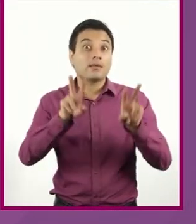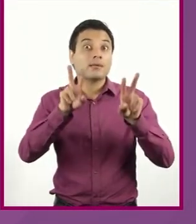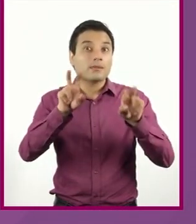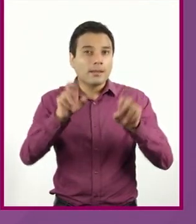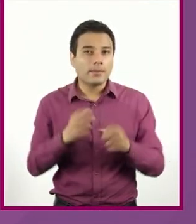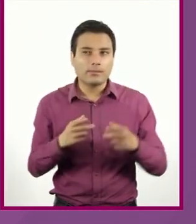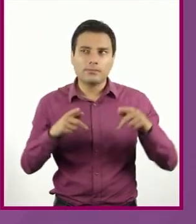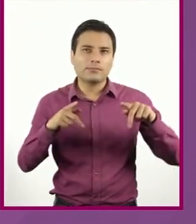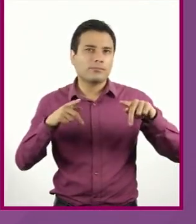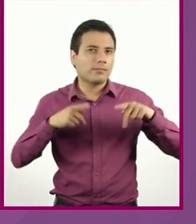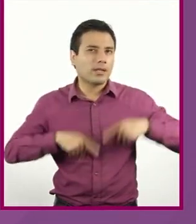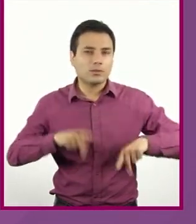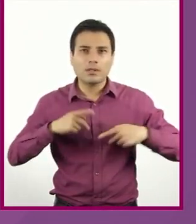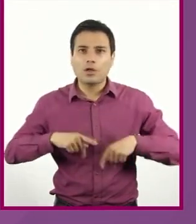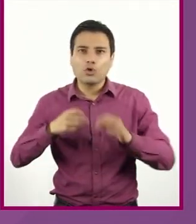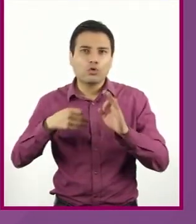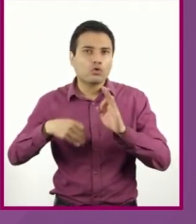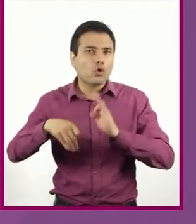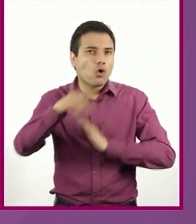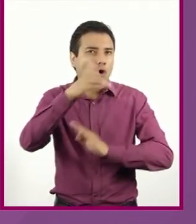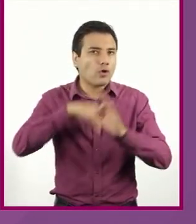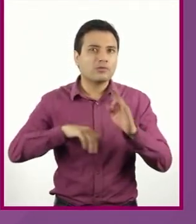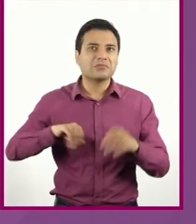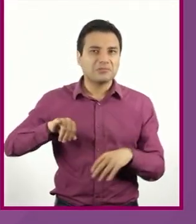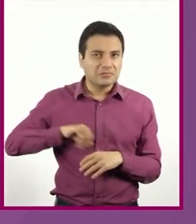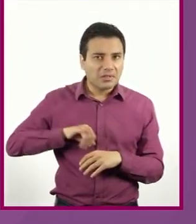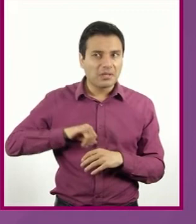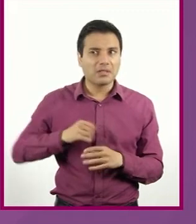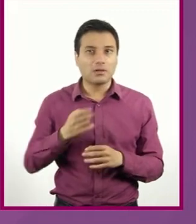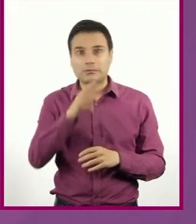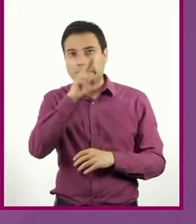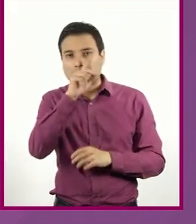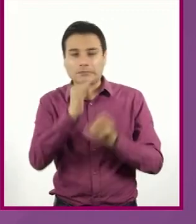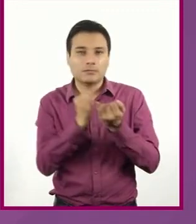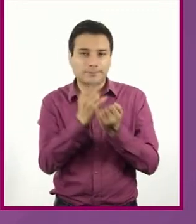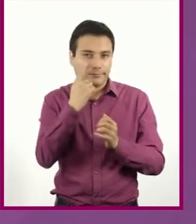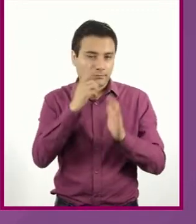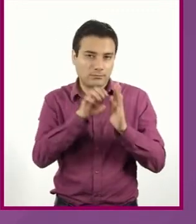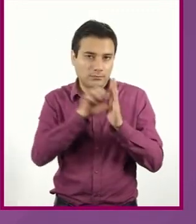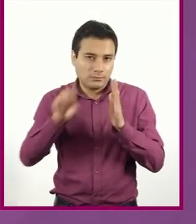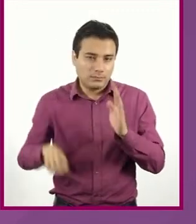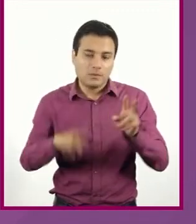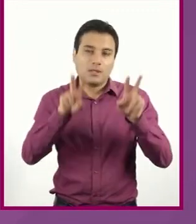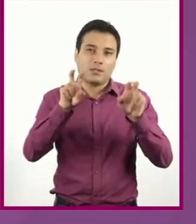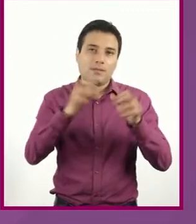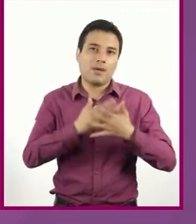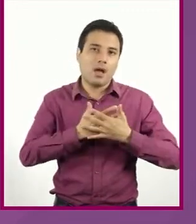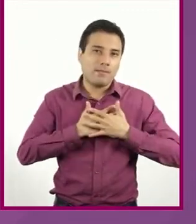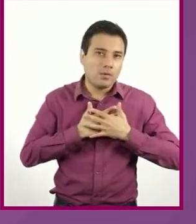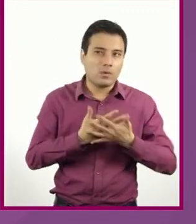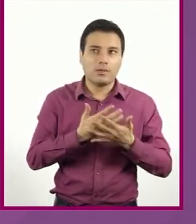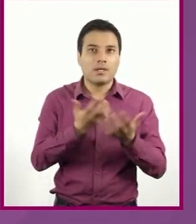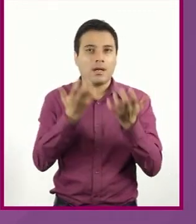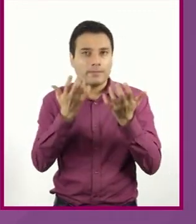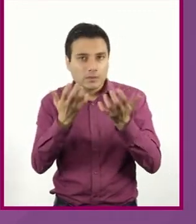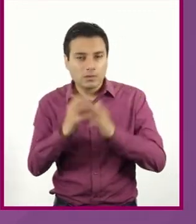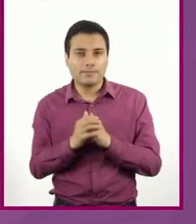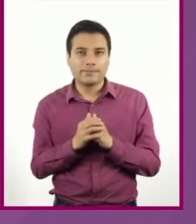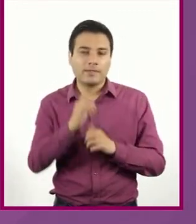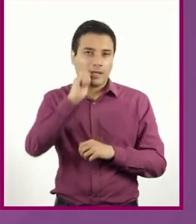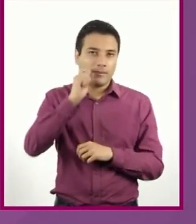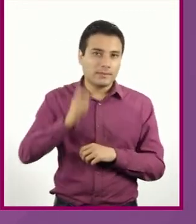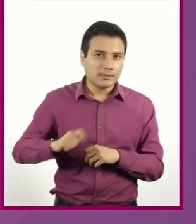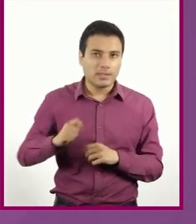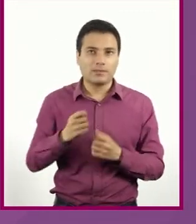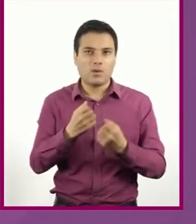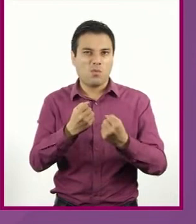que se repiten en la literatura de diferentes culturas. Temas como el amor, la ambición, la amistad, el